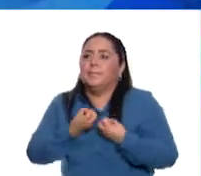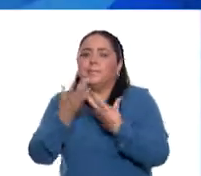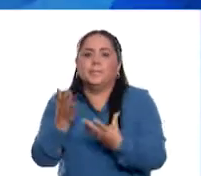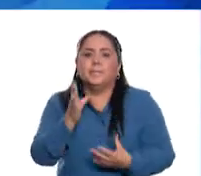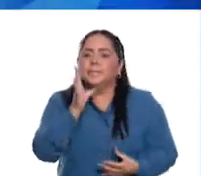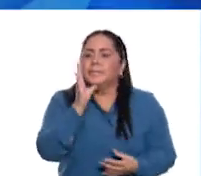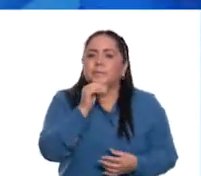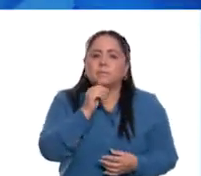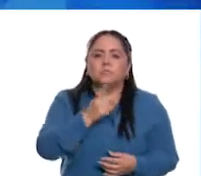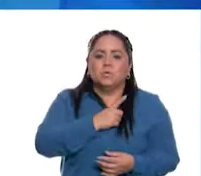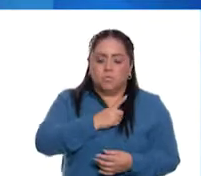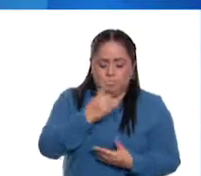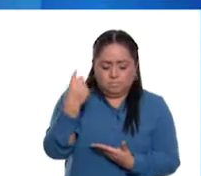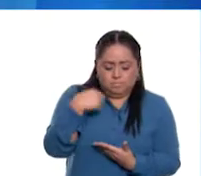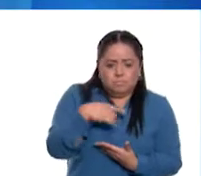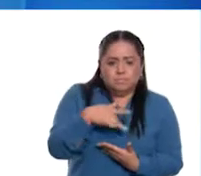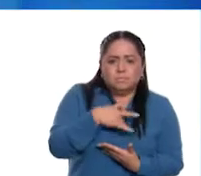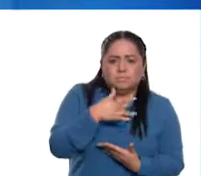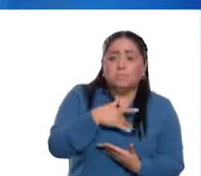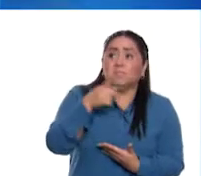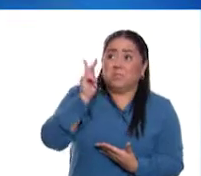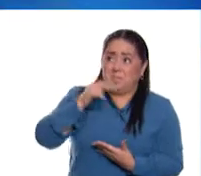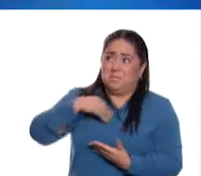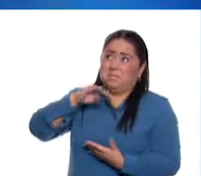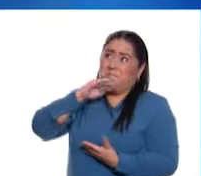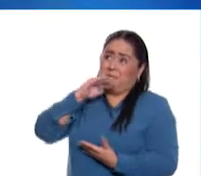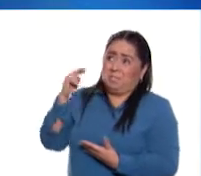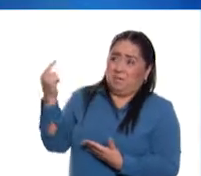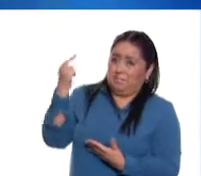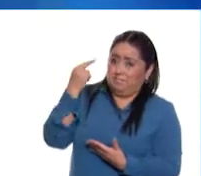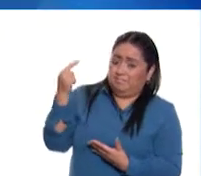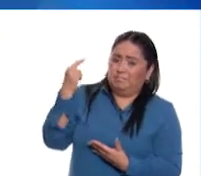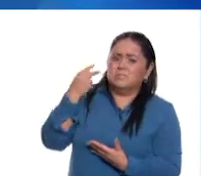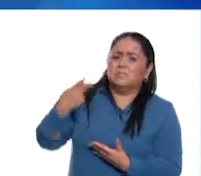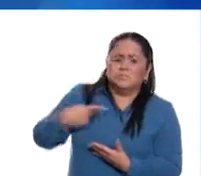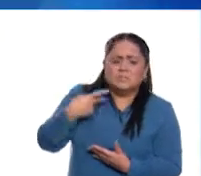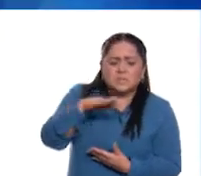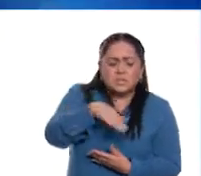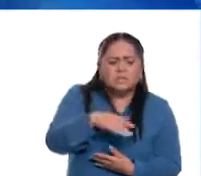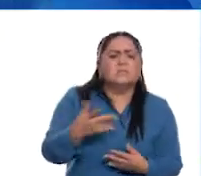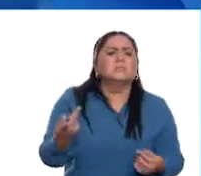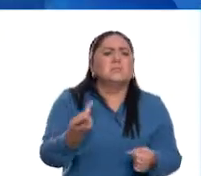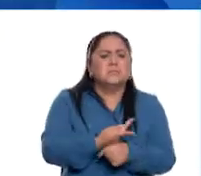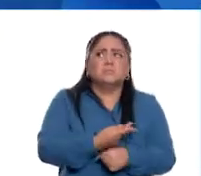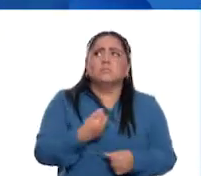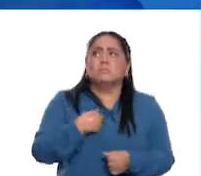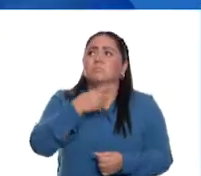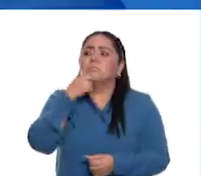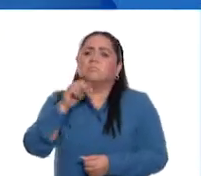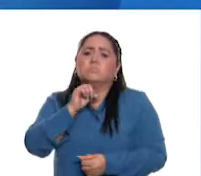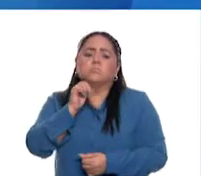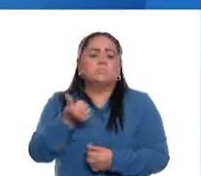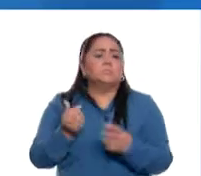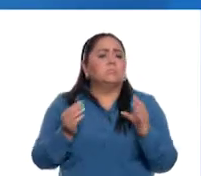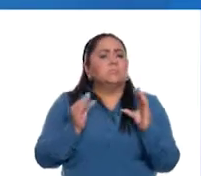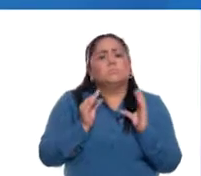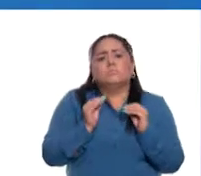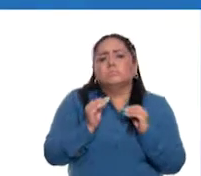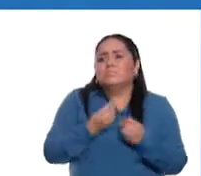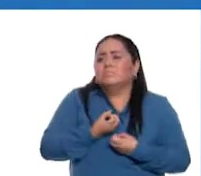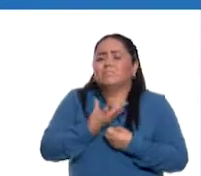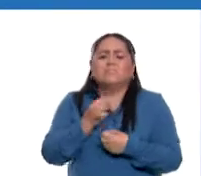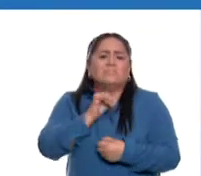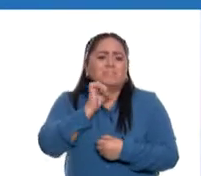nadie, solo lo sentía. Aunque mi mamá me observaba y me preguntaba qué me estaba pasando. Pero nunca le dije